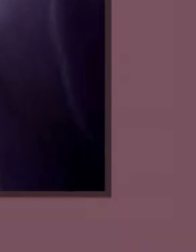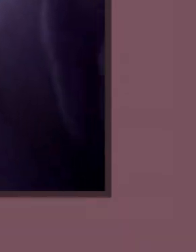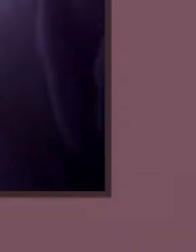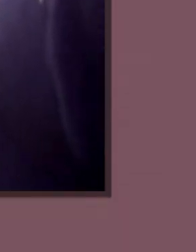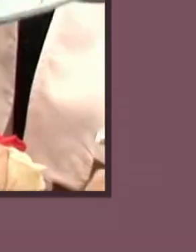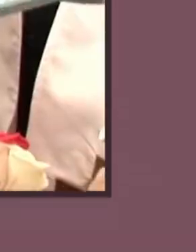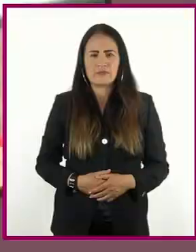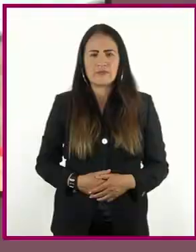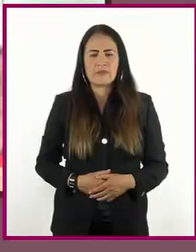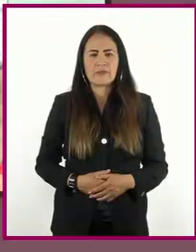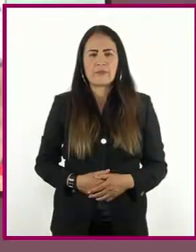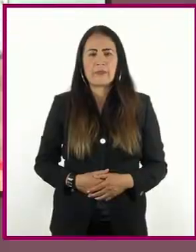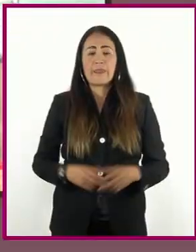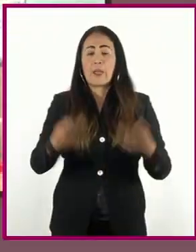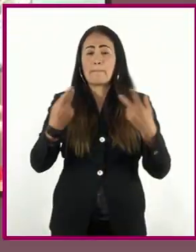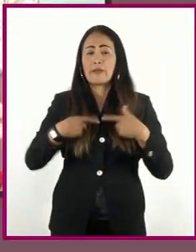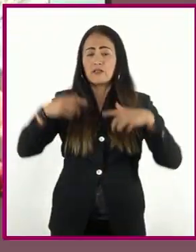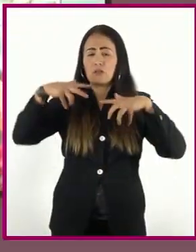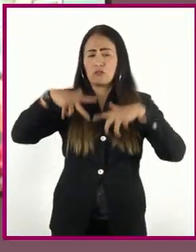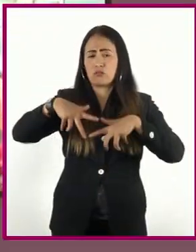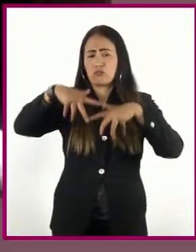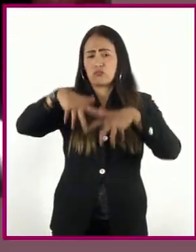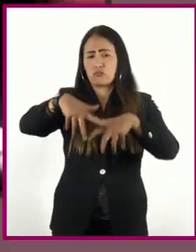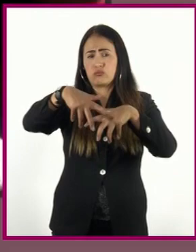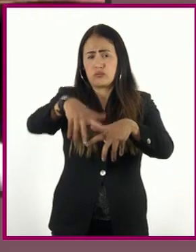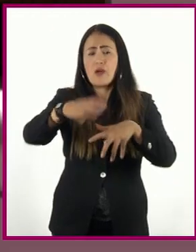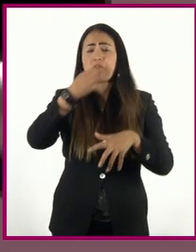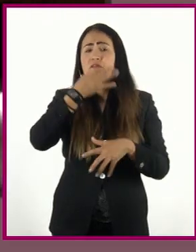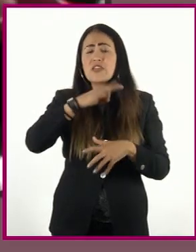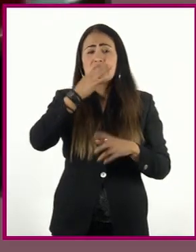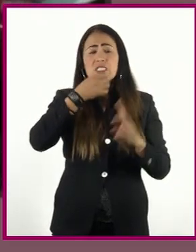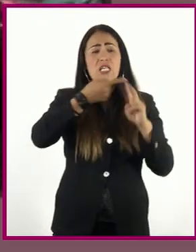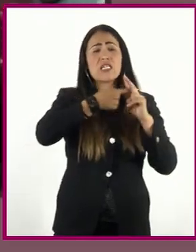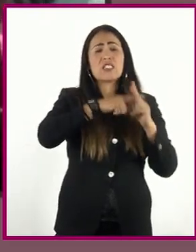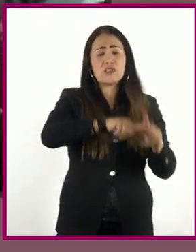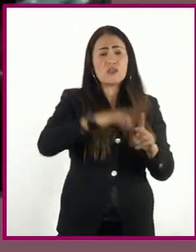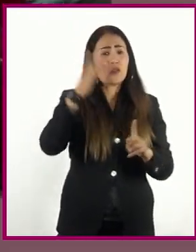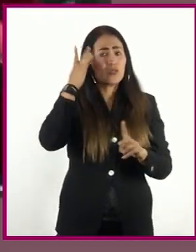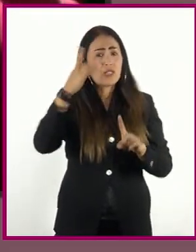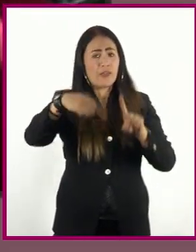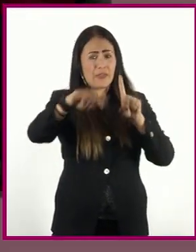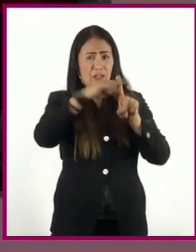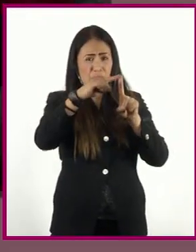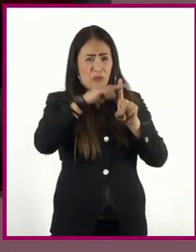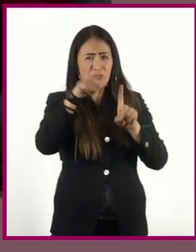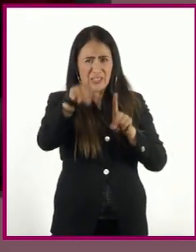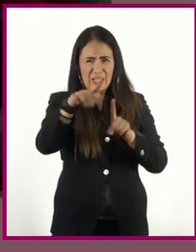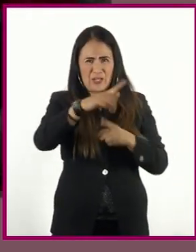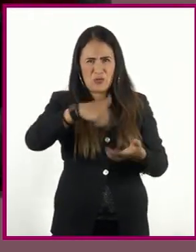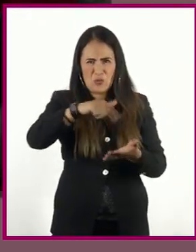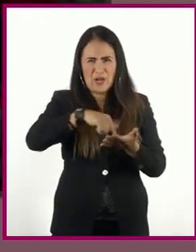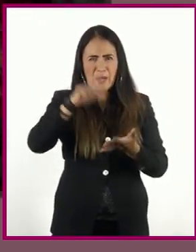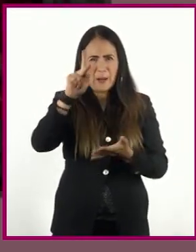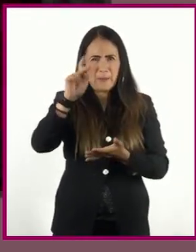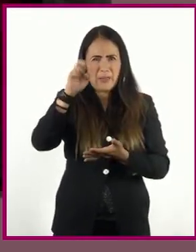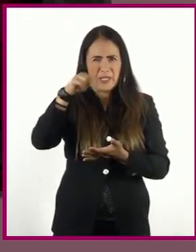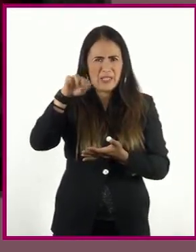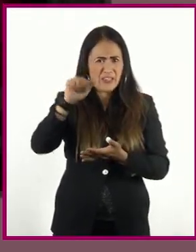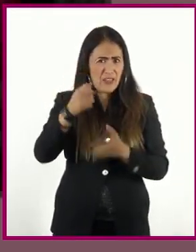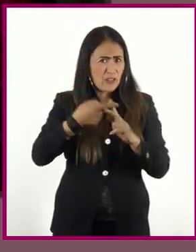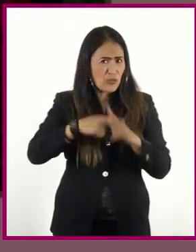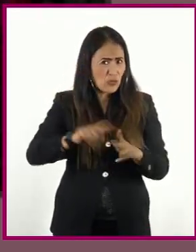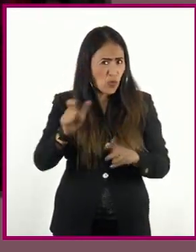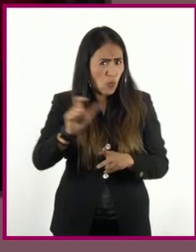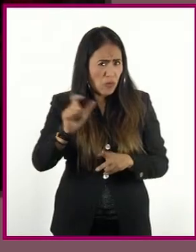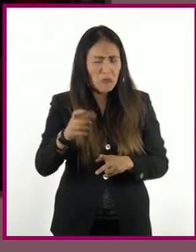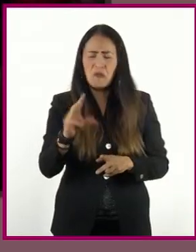Los peregrinos no saben con certeza cuándo empezó la veneración a la Santa Cruz de la Peña. De lo que sí están seguros es que antes de